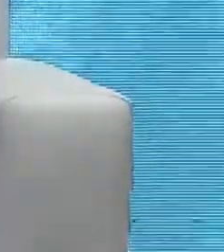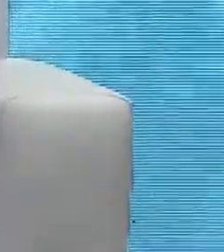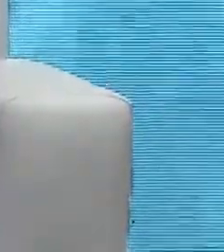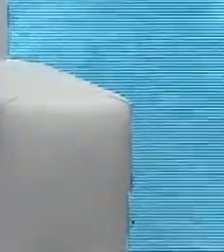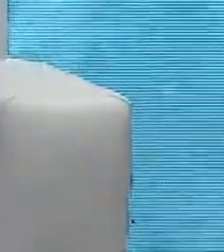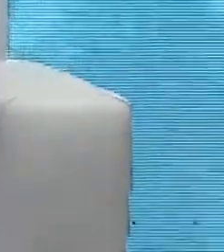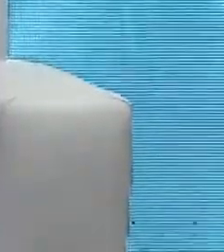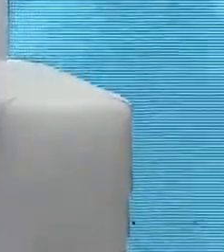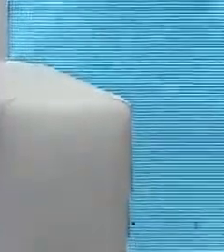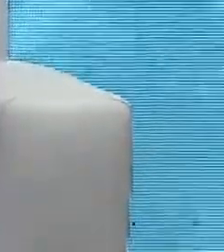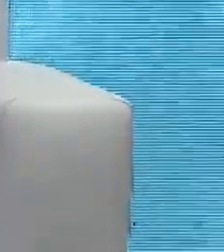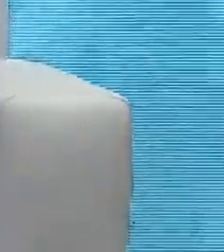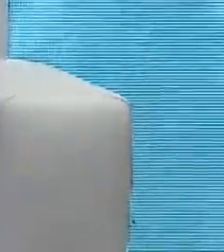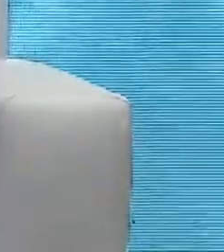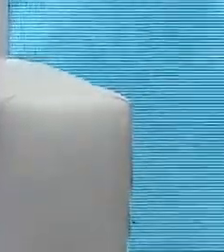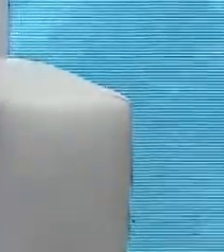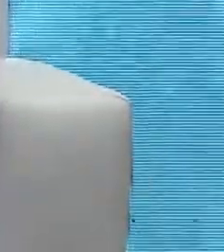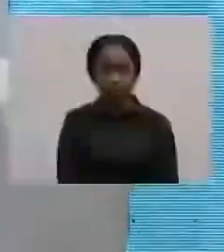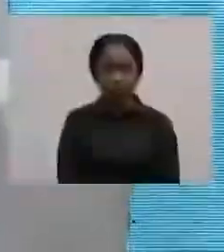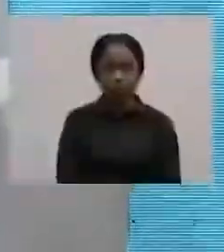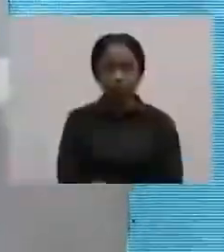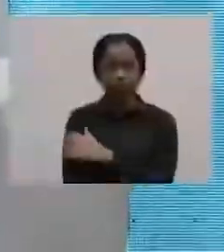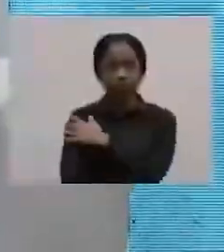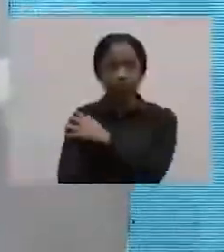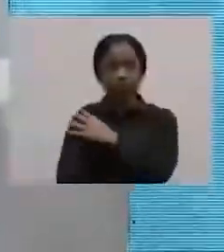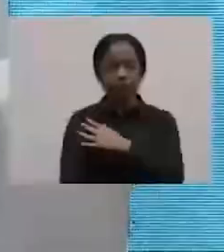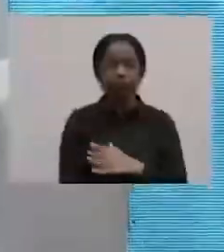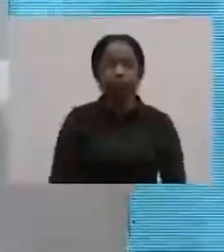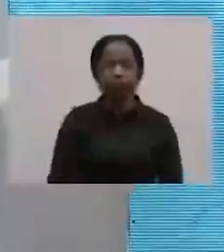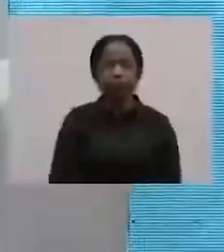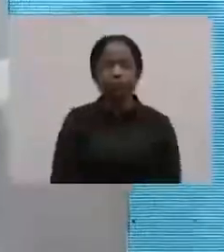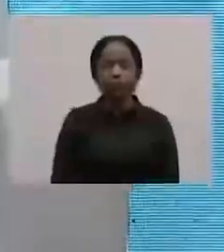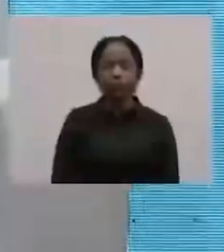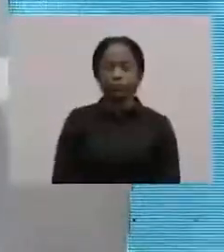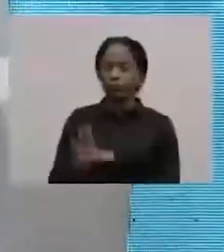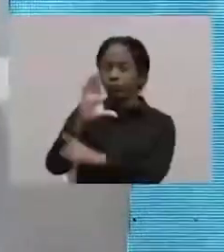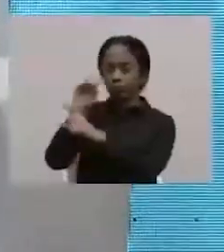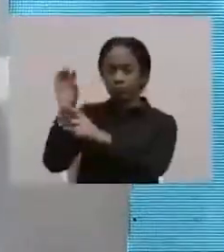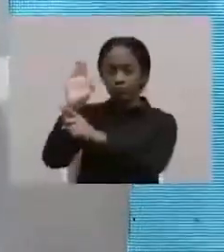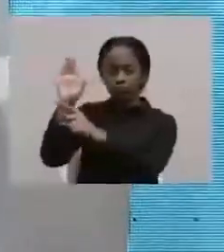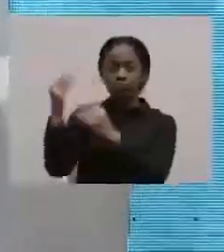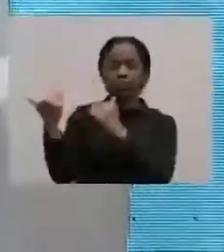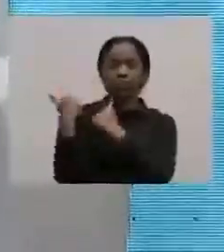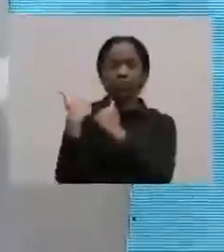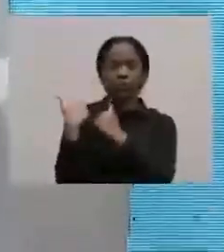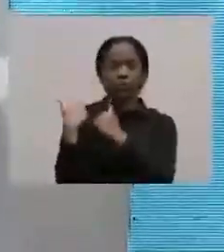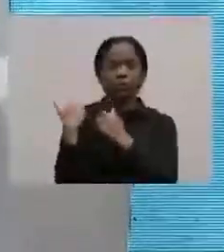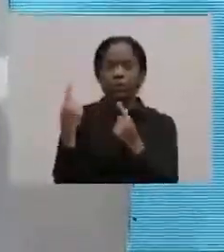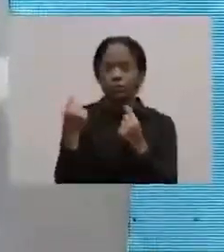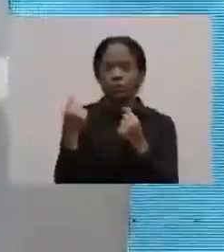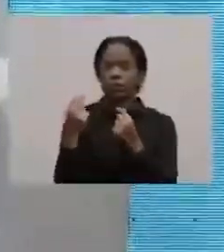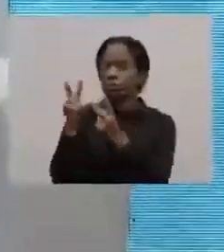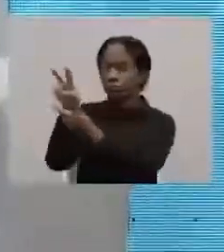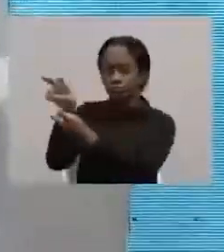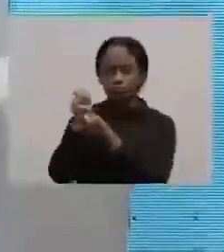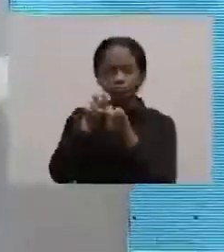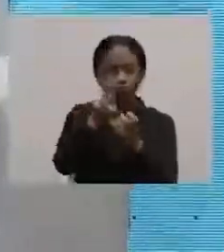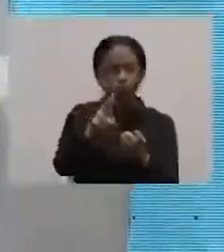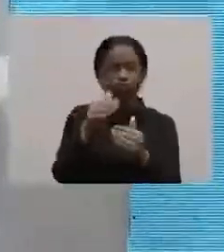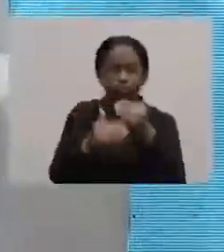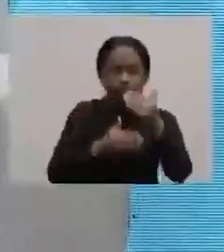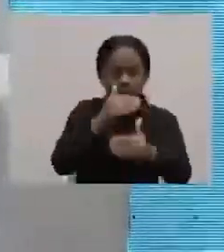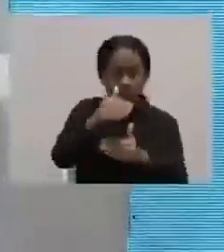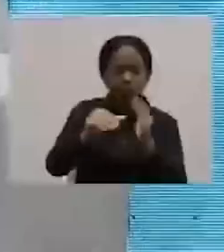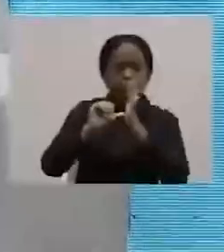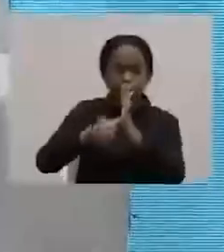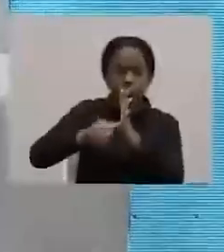granjas contratadas, empresas dedicadas simplemente a repetir mensajes que te pueden hacer